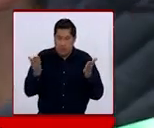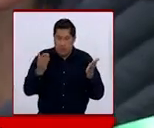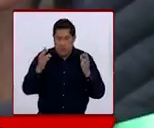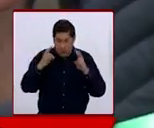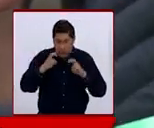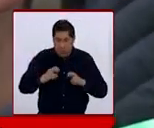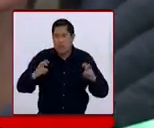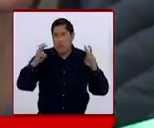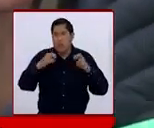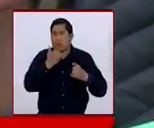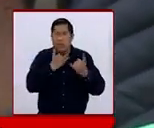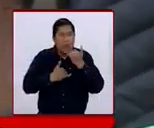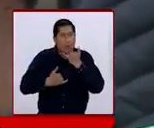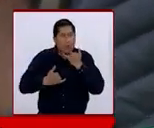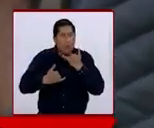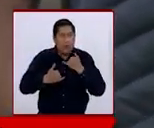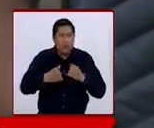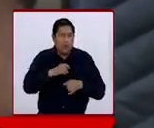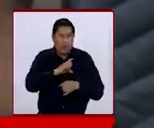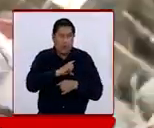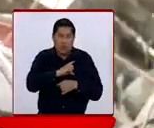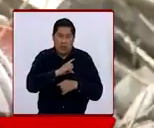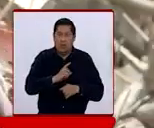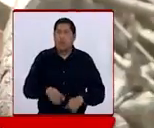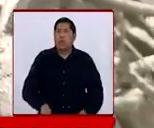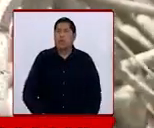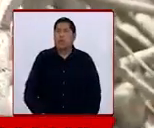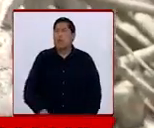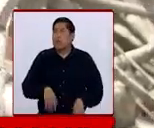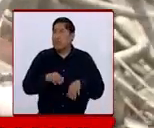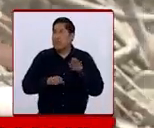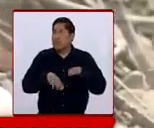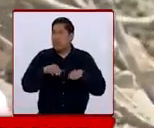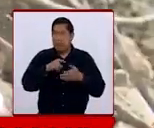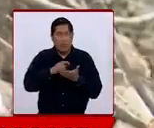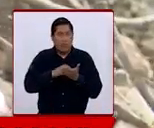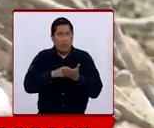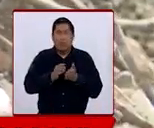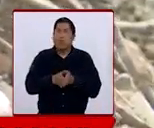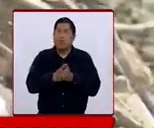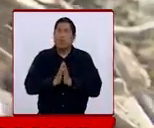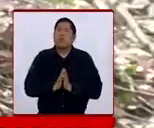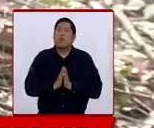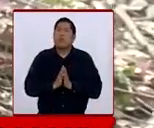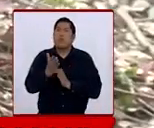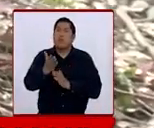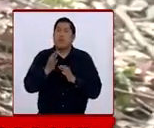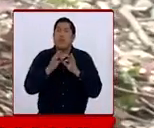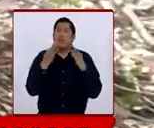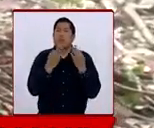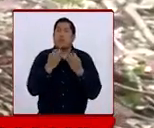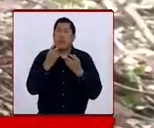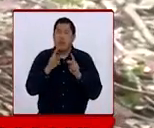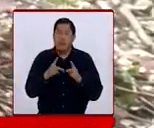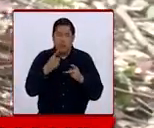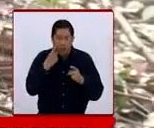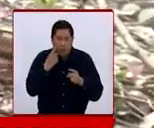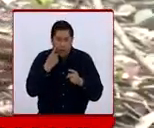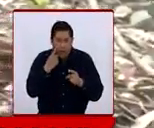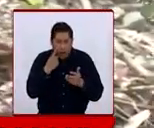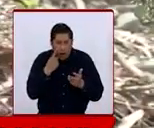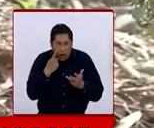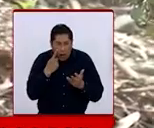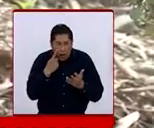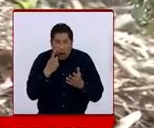estudios periciales que vaya a emitir la IDIF o la ICUP. Bueno, tal vez por este medio pedir, ¿no?, a los familiares o personas que tengan